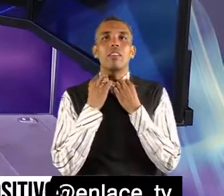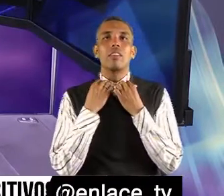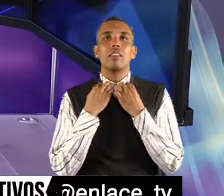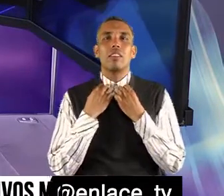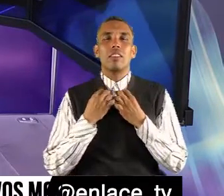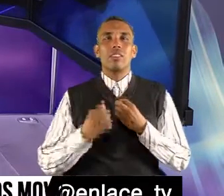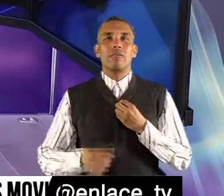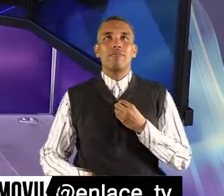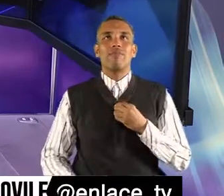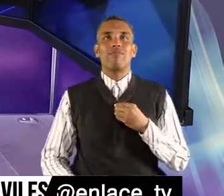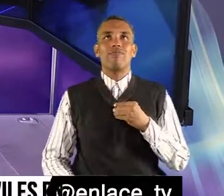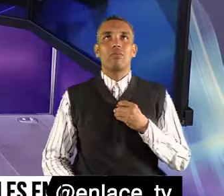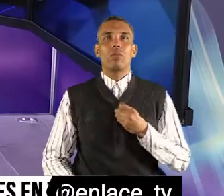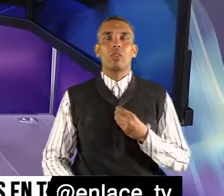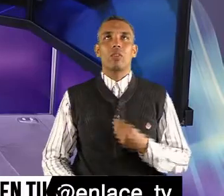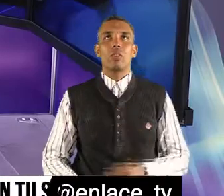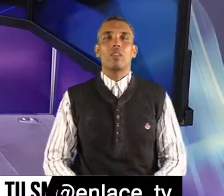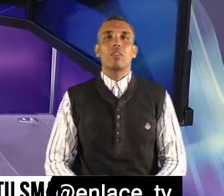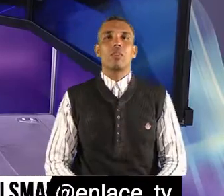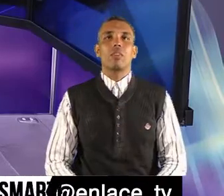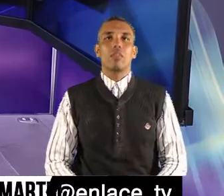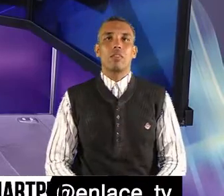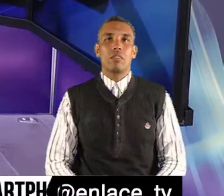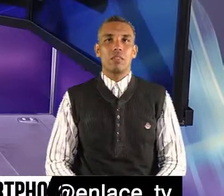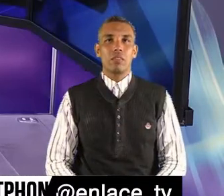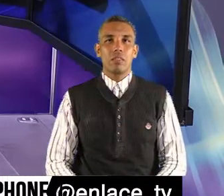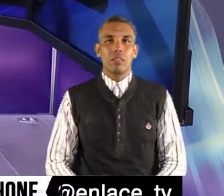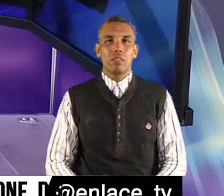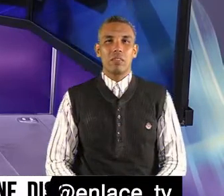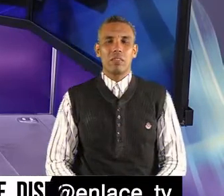en la comodidad de sus hogares, a quienes se conectan a través de